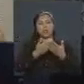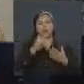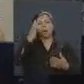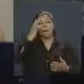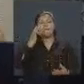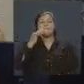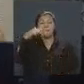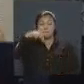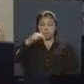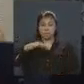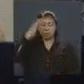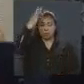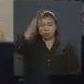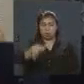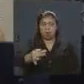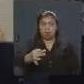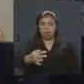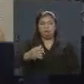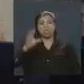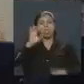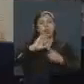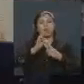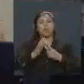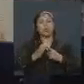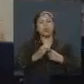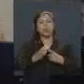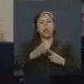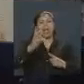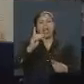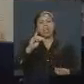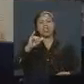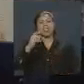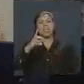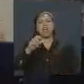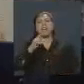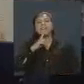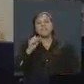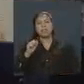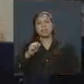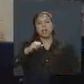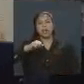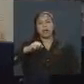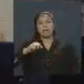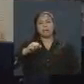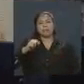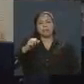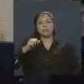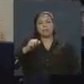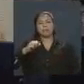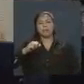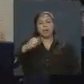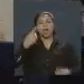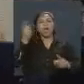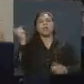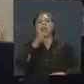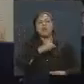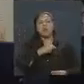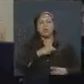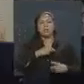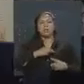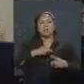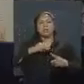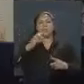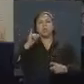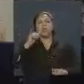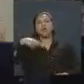futuros de las culturas precolombinas, desde Diaguitas, Moyenses, incluso el último periodo más tardío de los Incas.